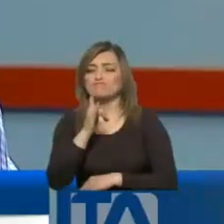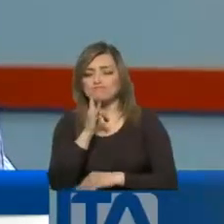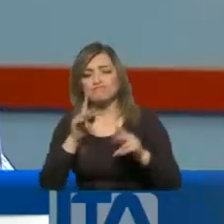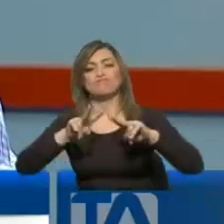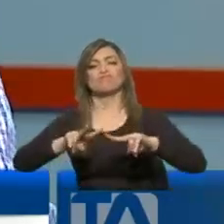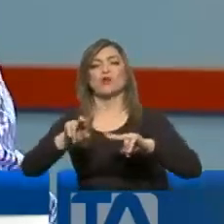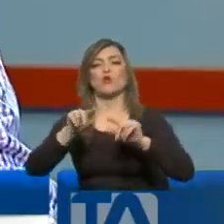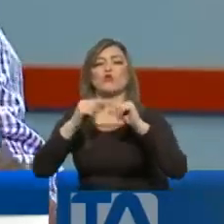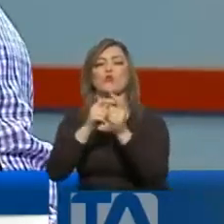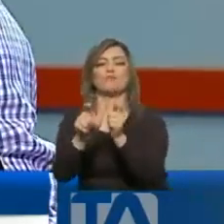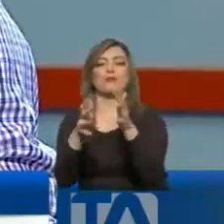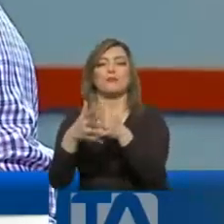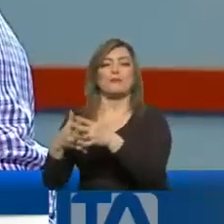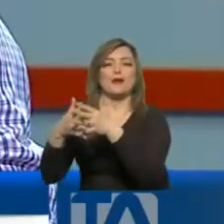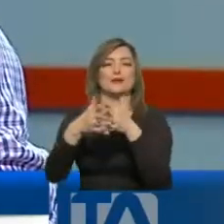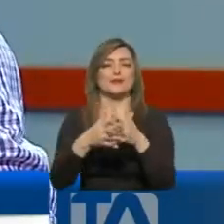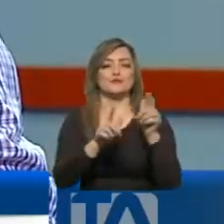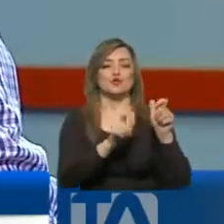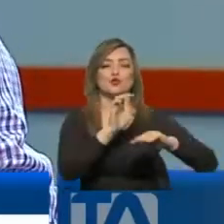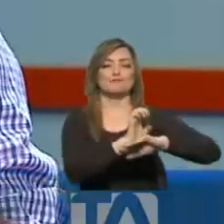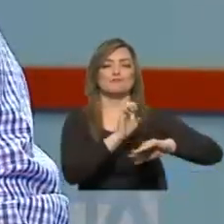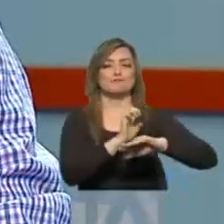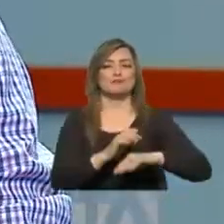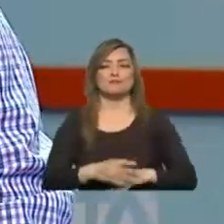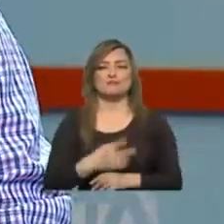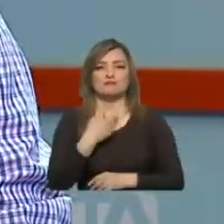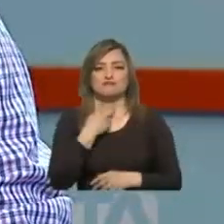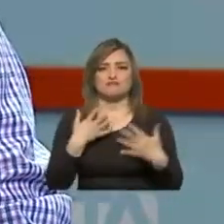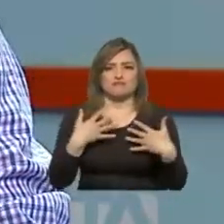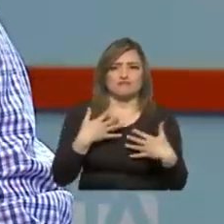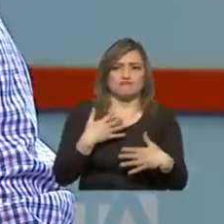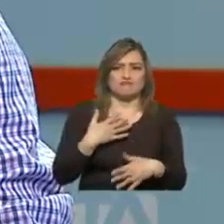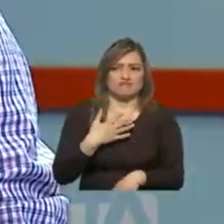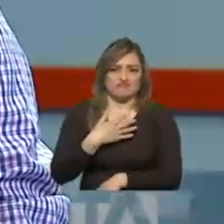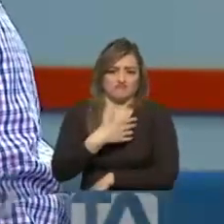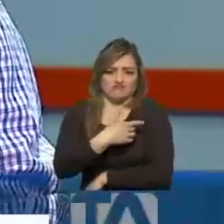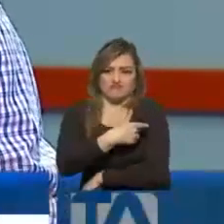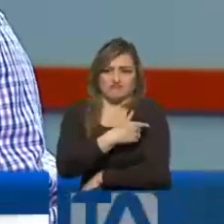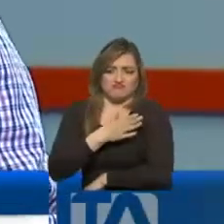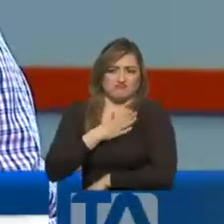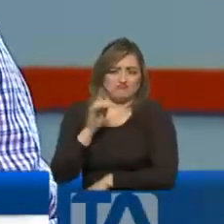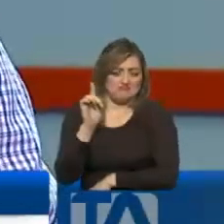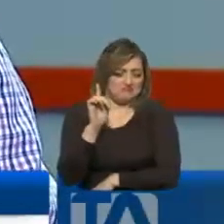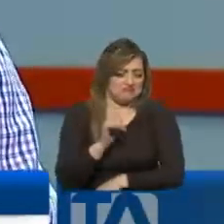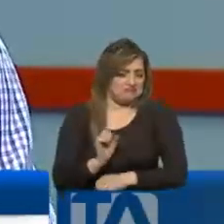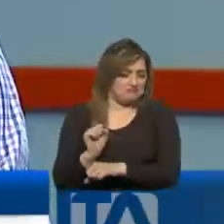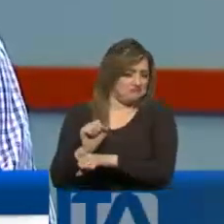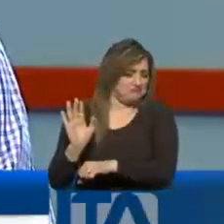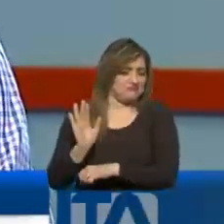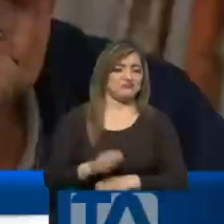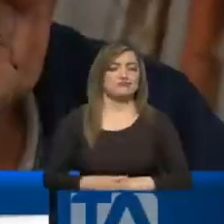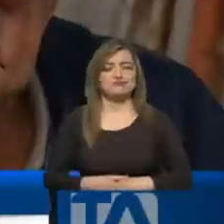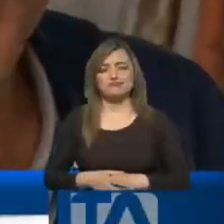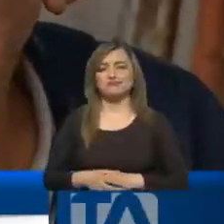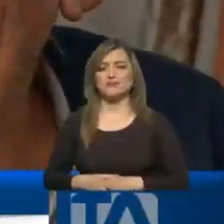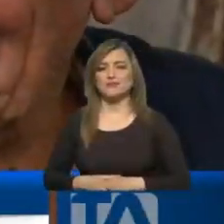población americana, como también hay un segmento de la población ecuatoriana, que todavía tiene cierto escepticismo en relación a